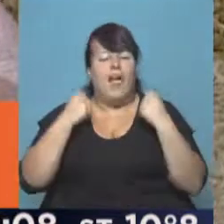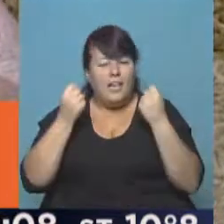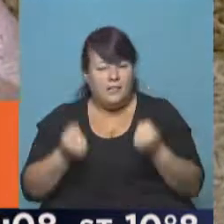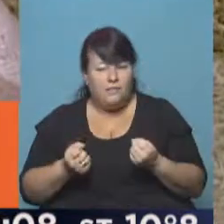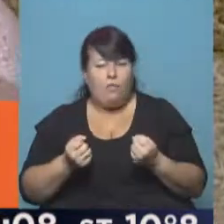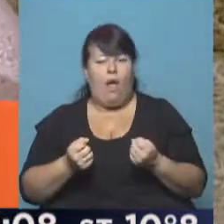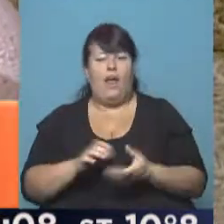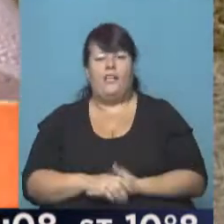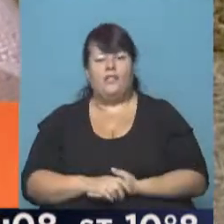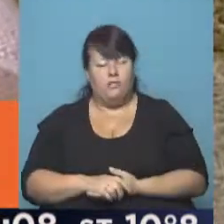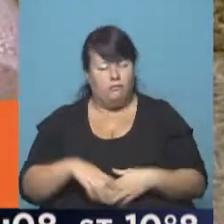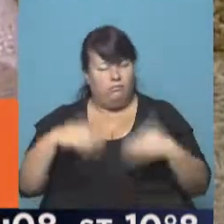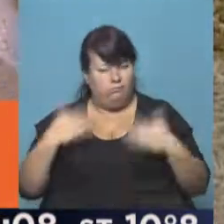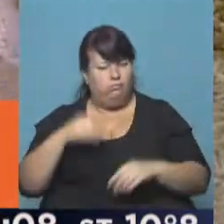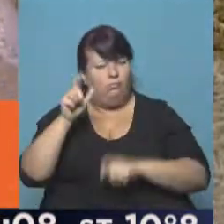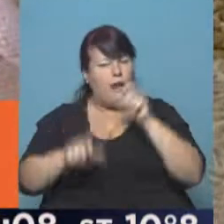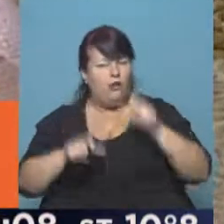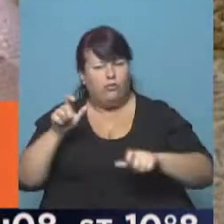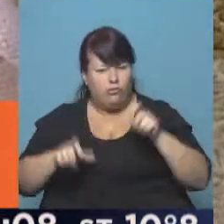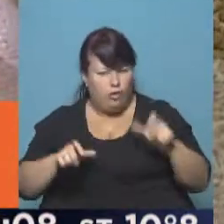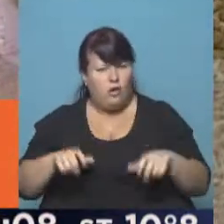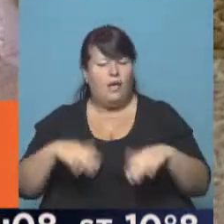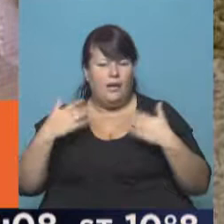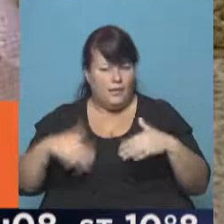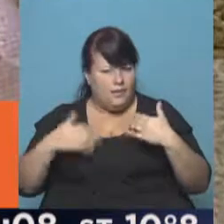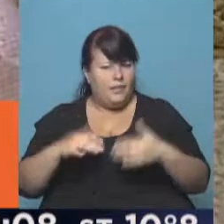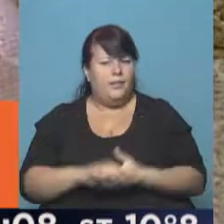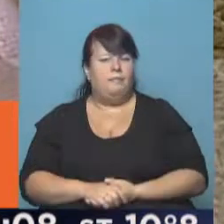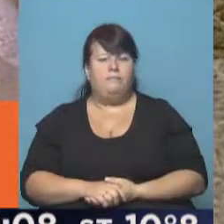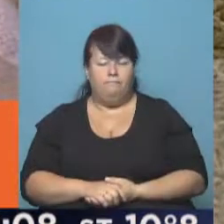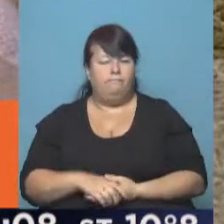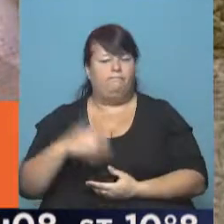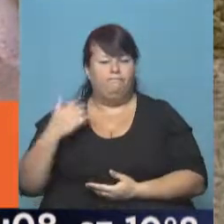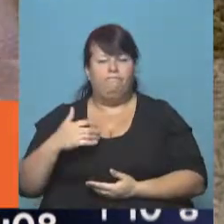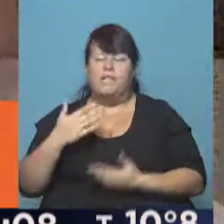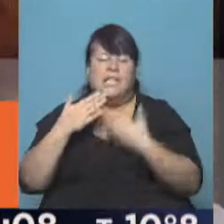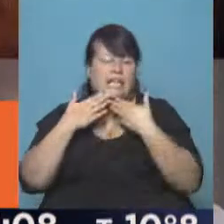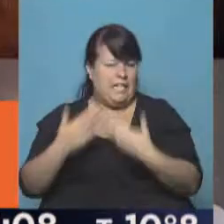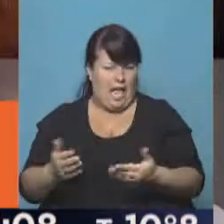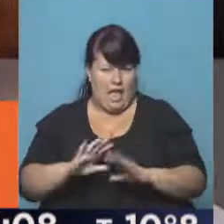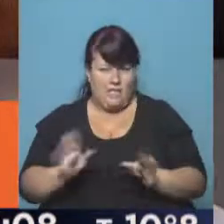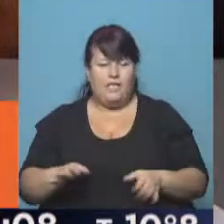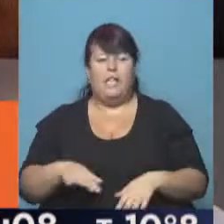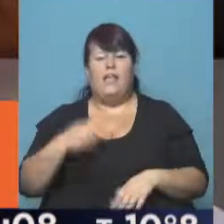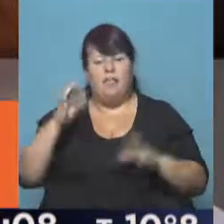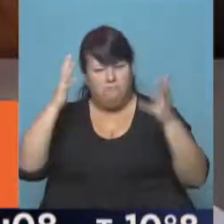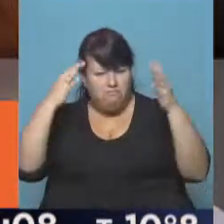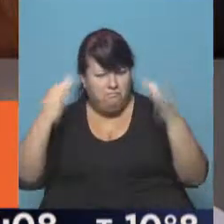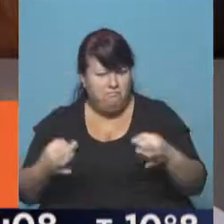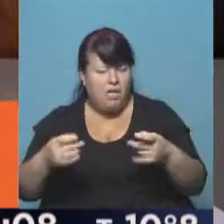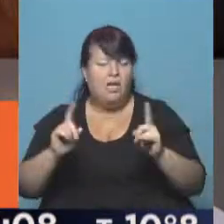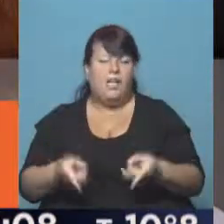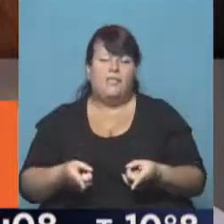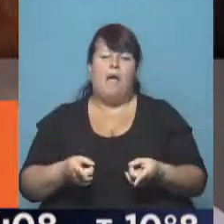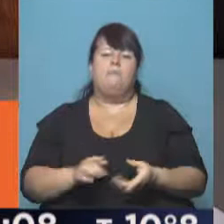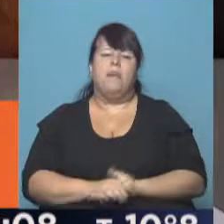haciendo mucha gente es realmente muy, es de agradecer, es de alabar y de